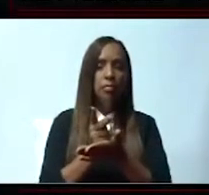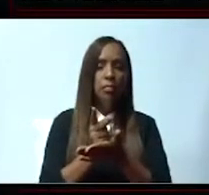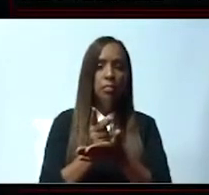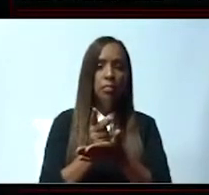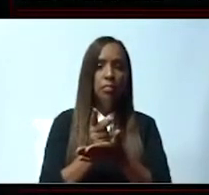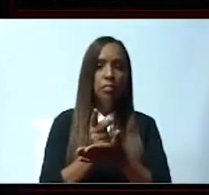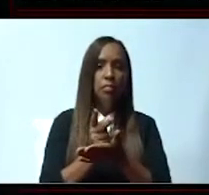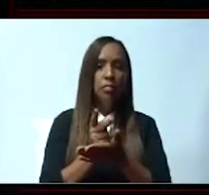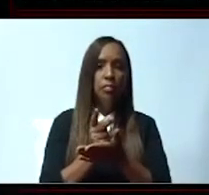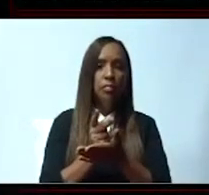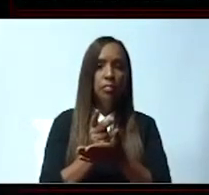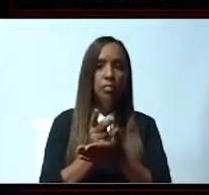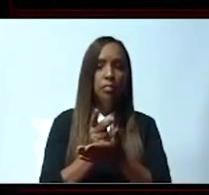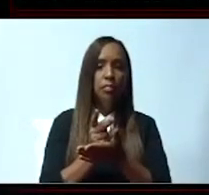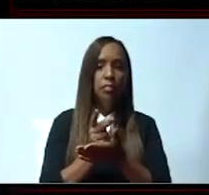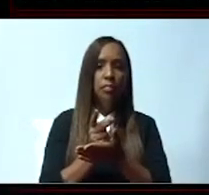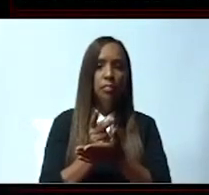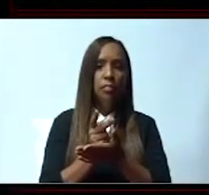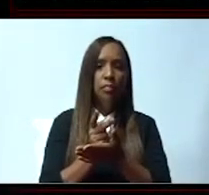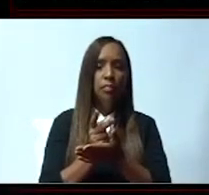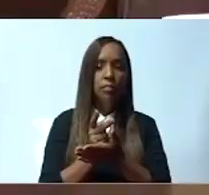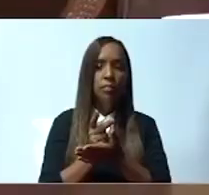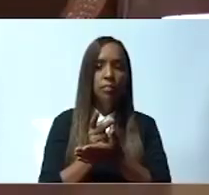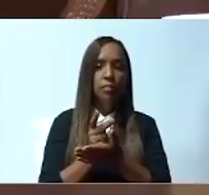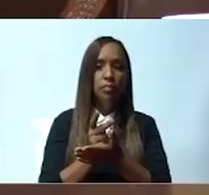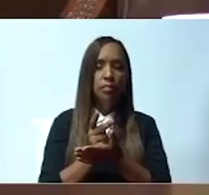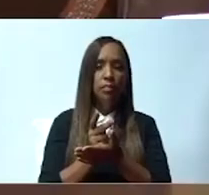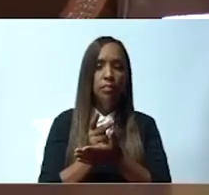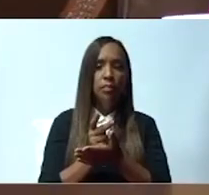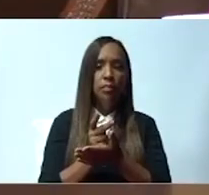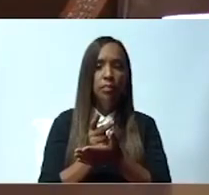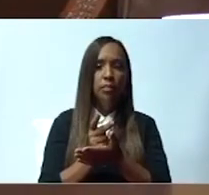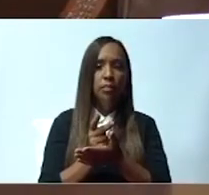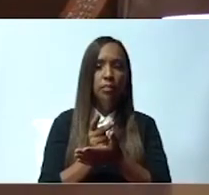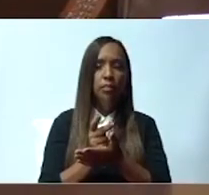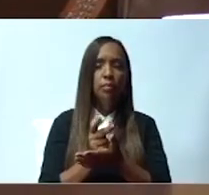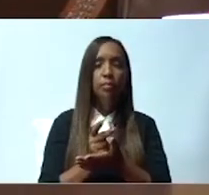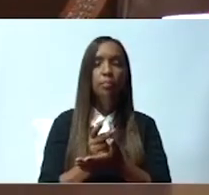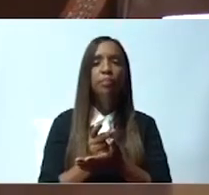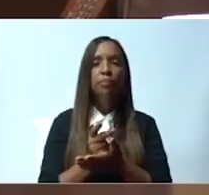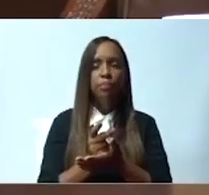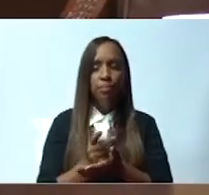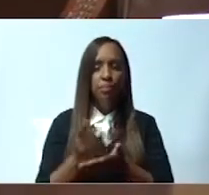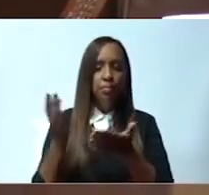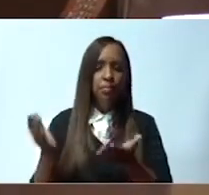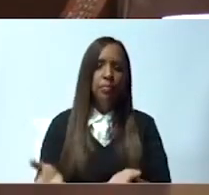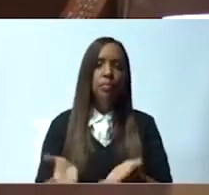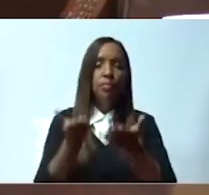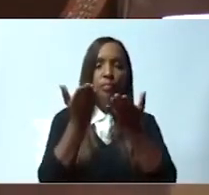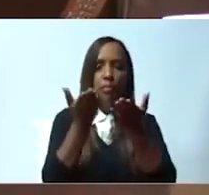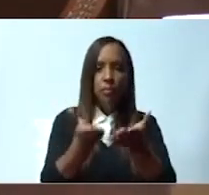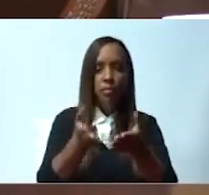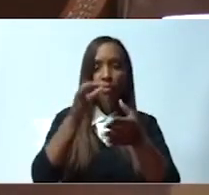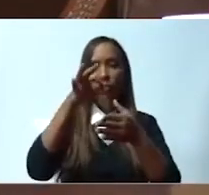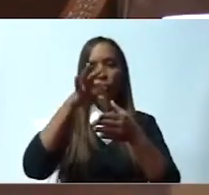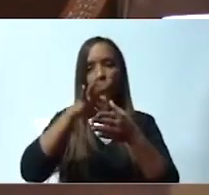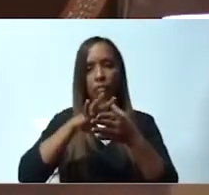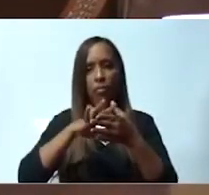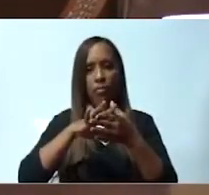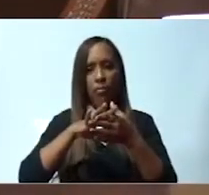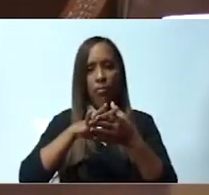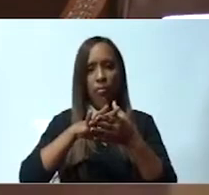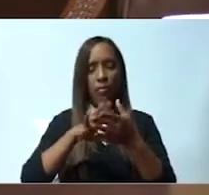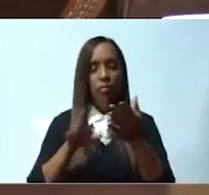Fue por la mínima, sí, pero aprobado. Entonces, someto a votación el proyecto